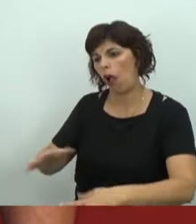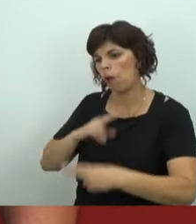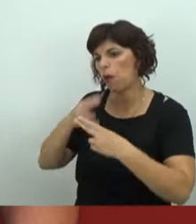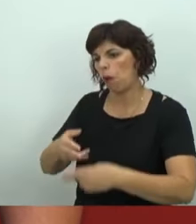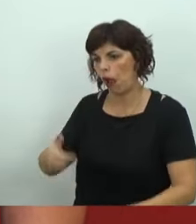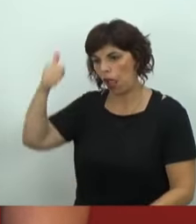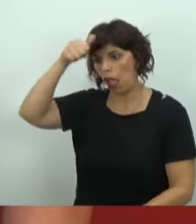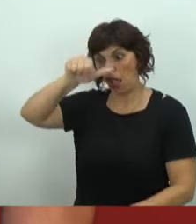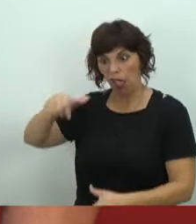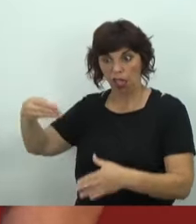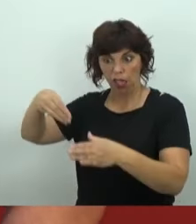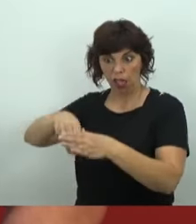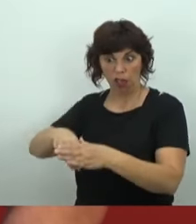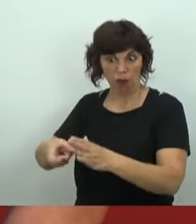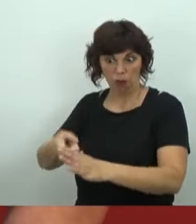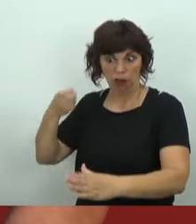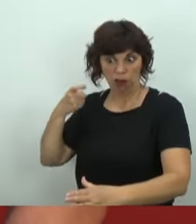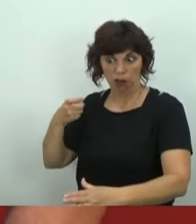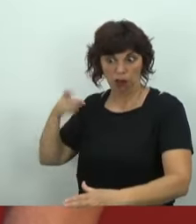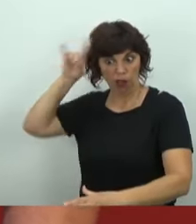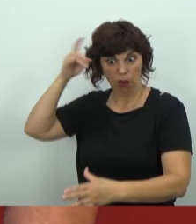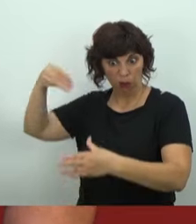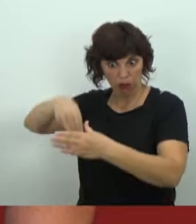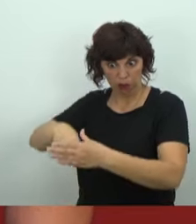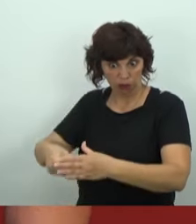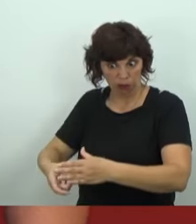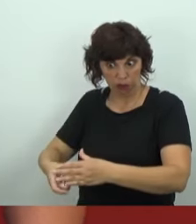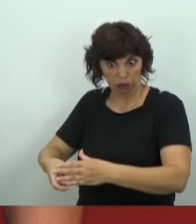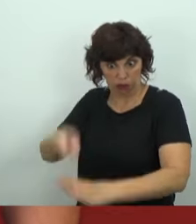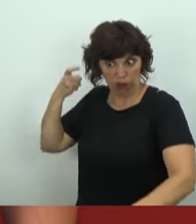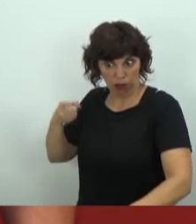Ya cuando perdieron la voz, porque ya estaban roncos casi los pobres,